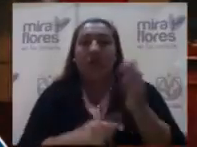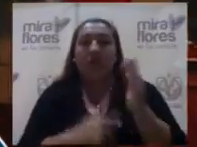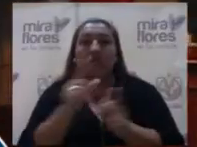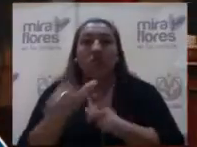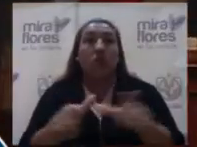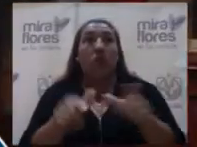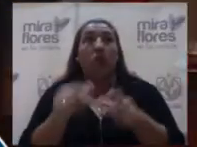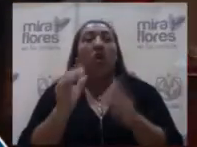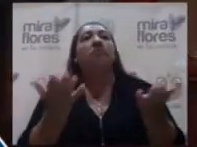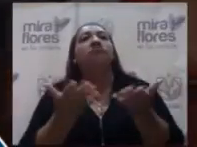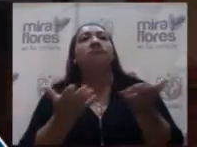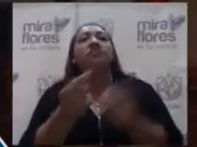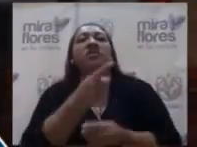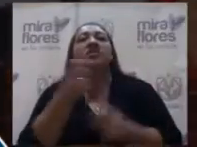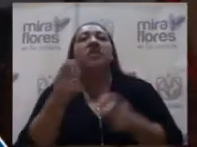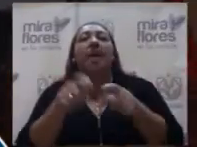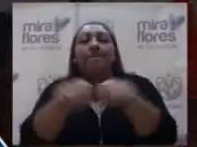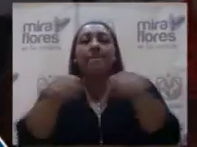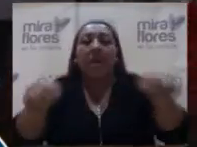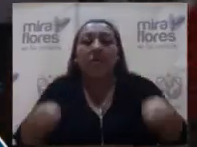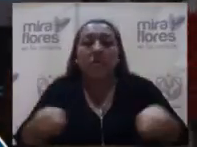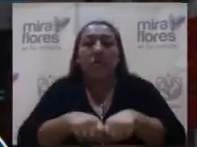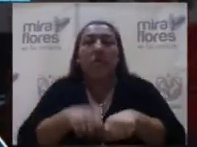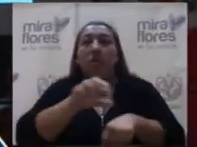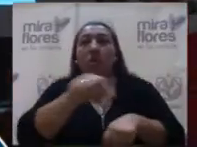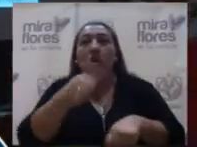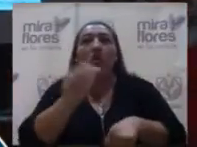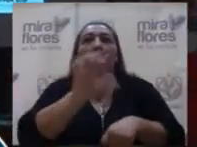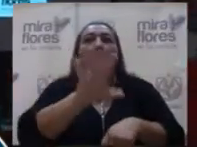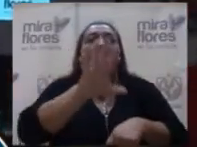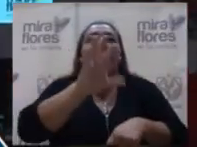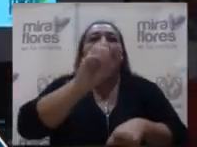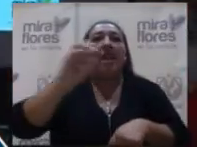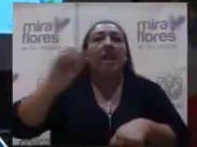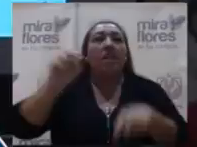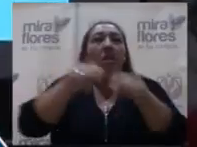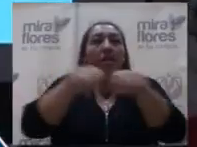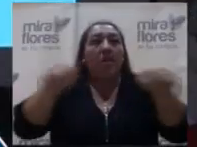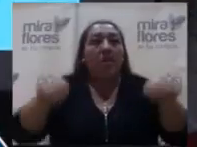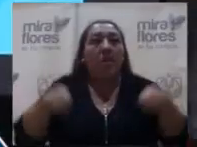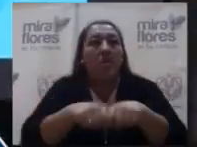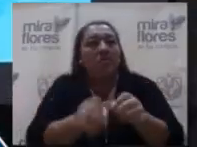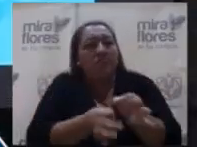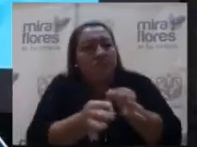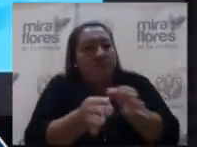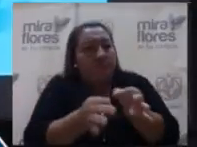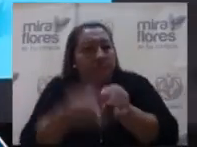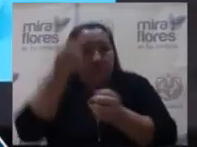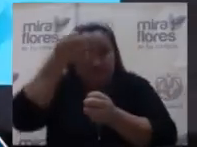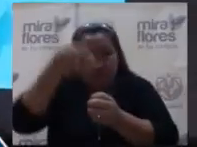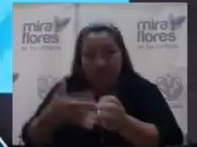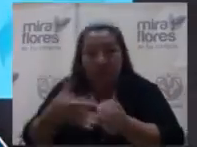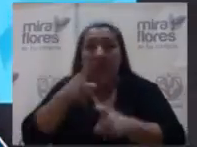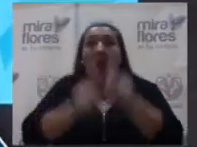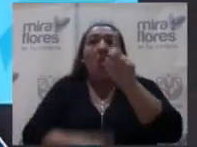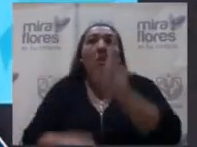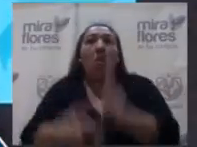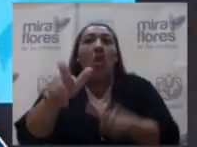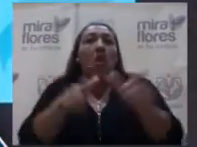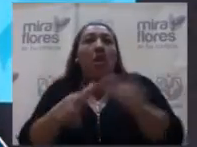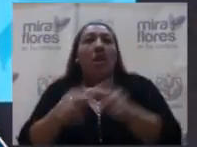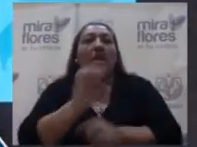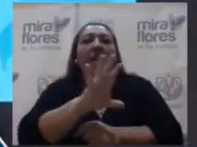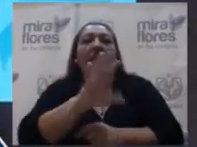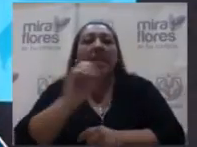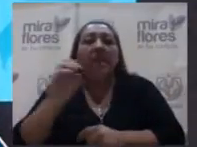los locales entre 100 metros cuadrados y 500 metros cuadrados, las inspecciones de detalle, que son a los locales mayores de